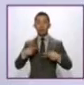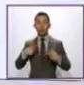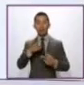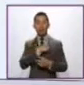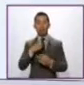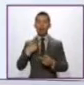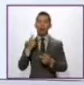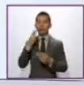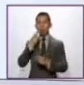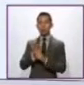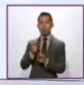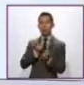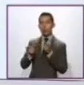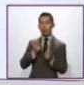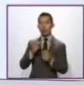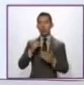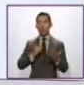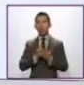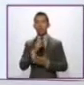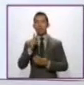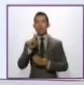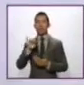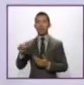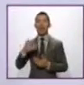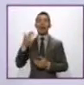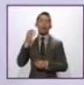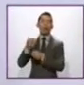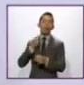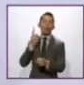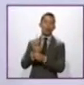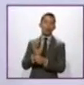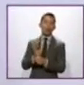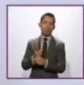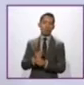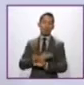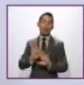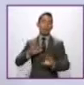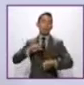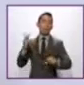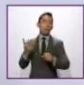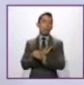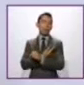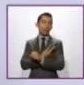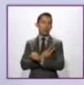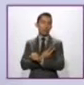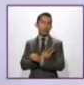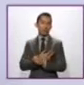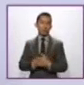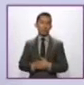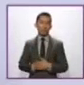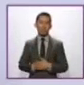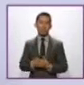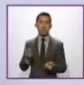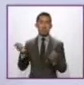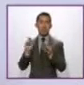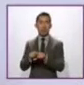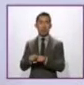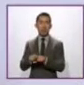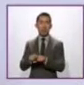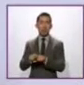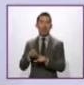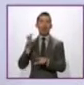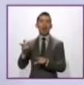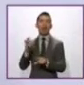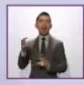control. El PRI tuvo su oportunidad, la dejaron ir. No vayan a caer en la tentación